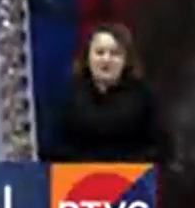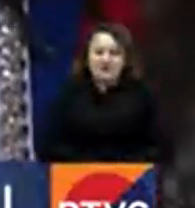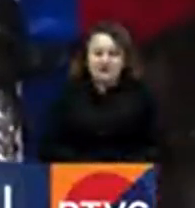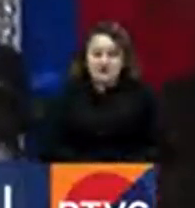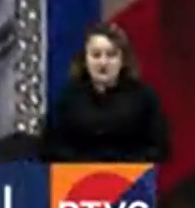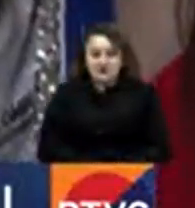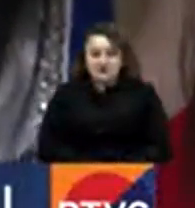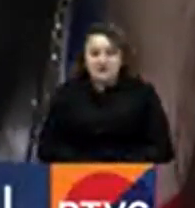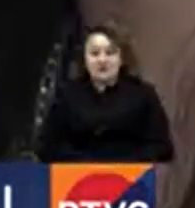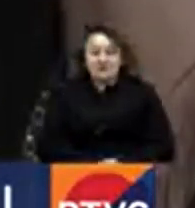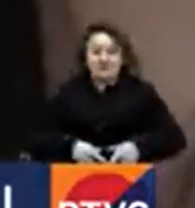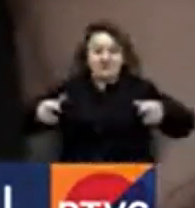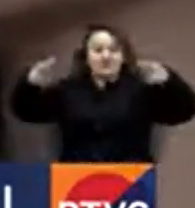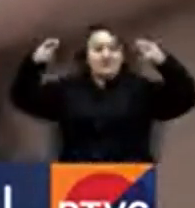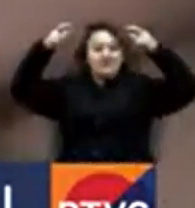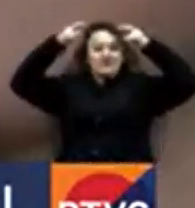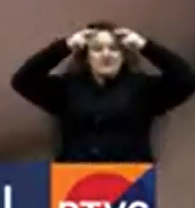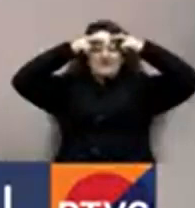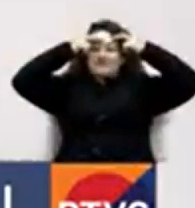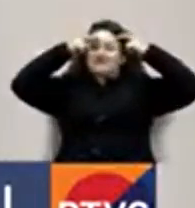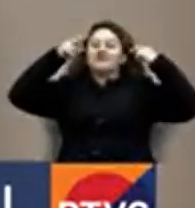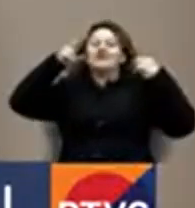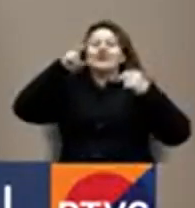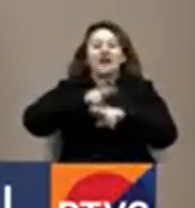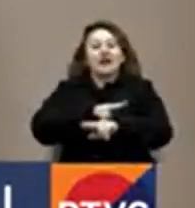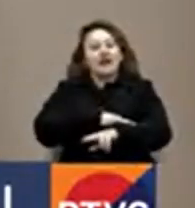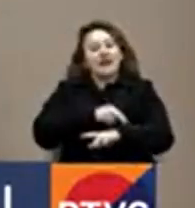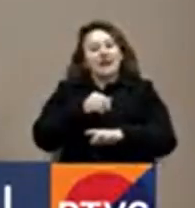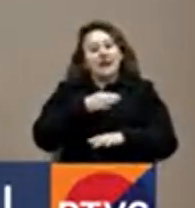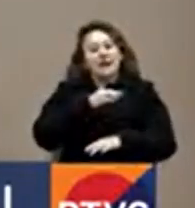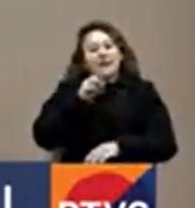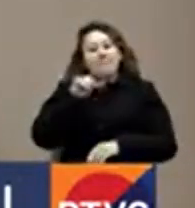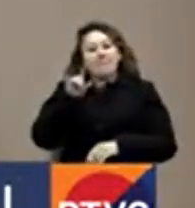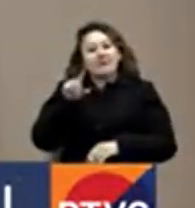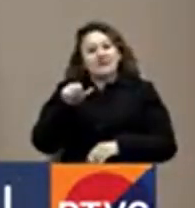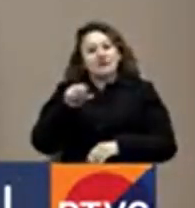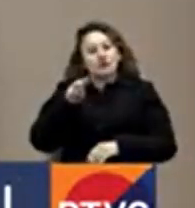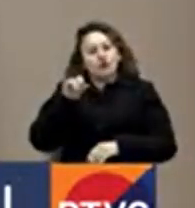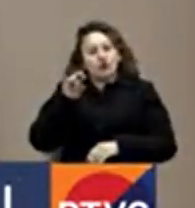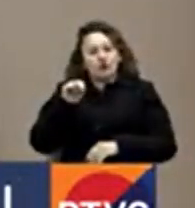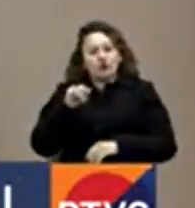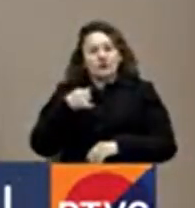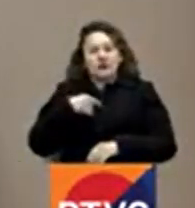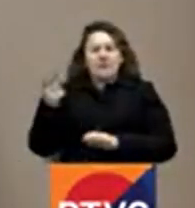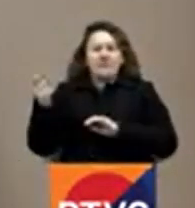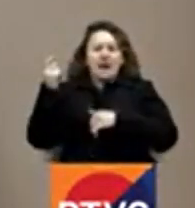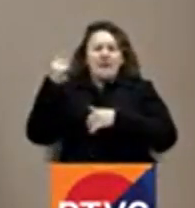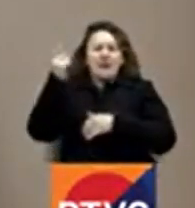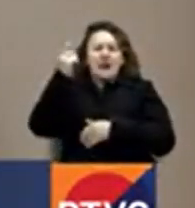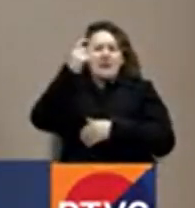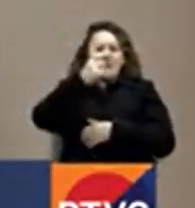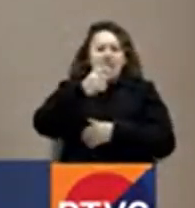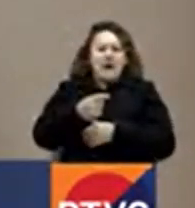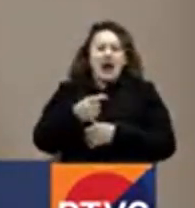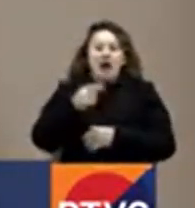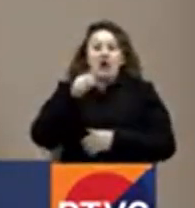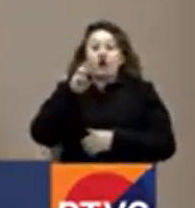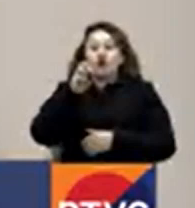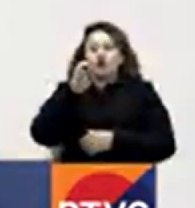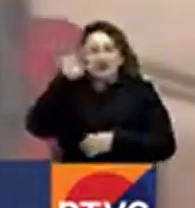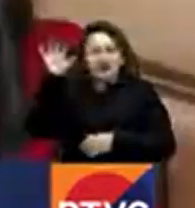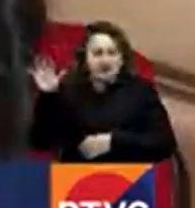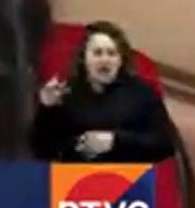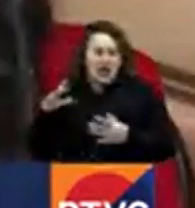Ese cuando se coronó como nuestra delegada a Miss Mundo. He visitado alrededor de 8 países, pero siempre con un propósito, no de